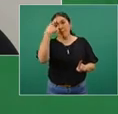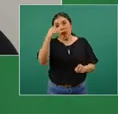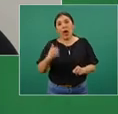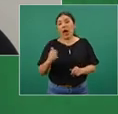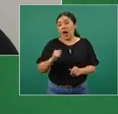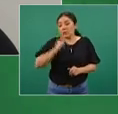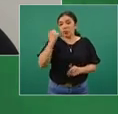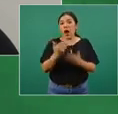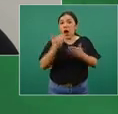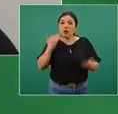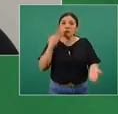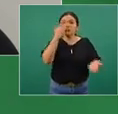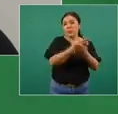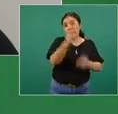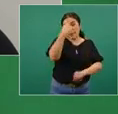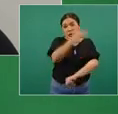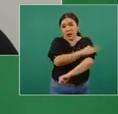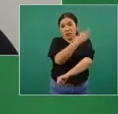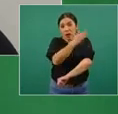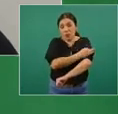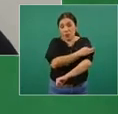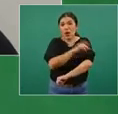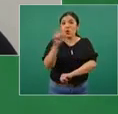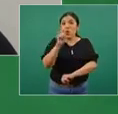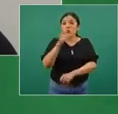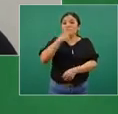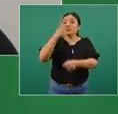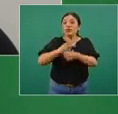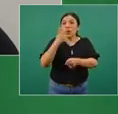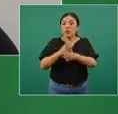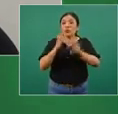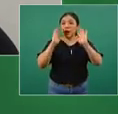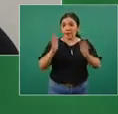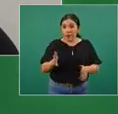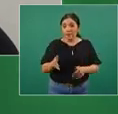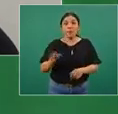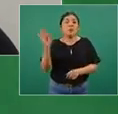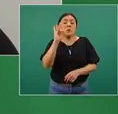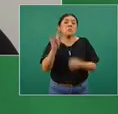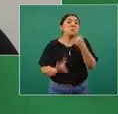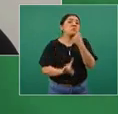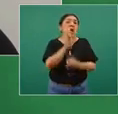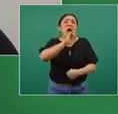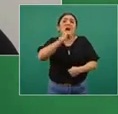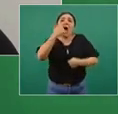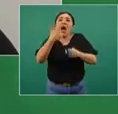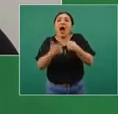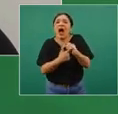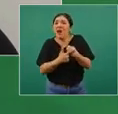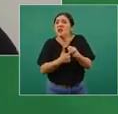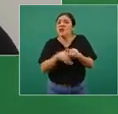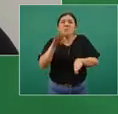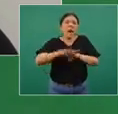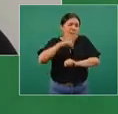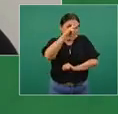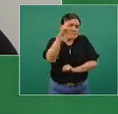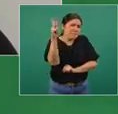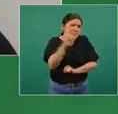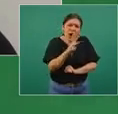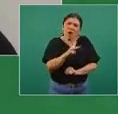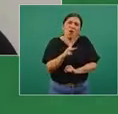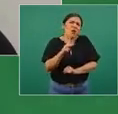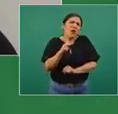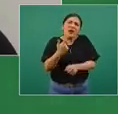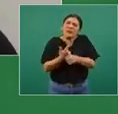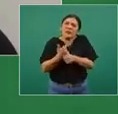segunda dosis cuando nuevamente se reciba la convocatoria. Si por alguna razón de fuerza mayor, y fuerza mayor pues tendría que